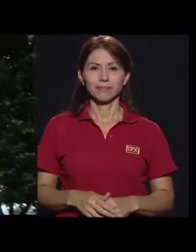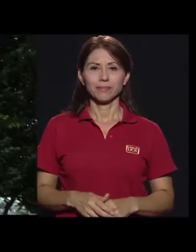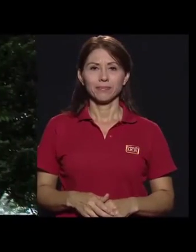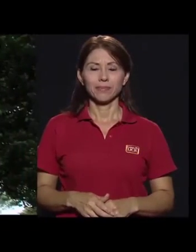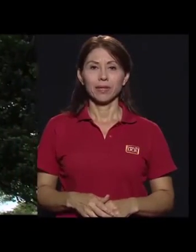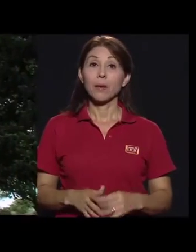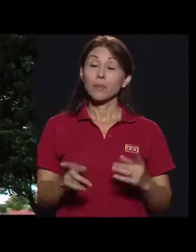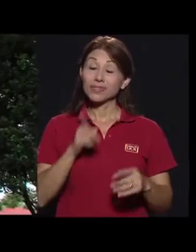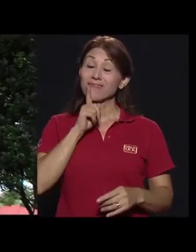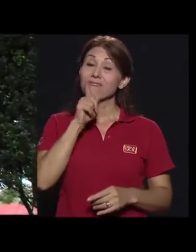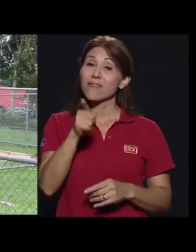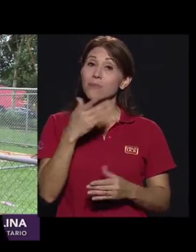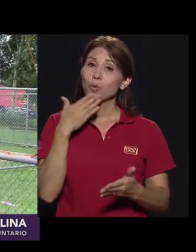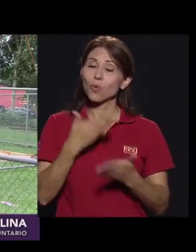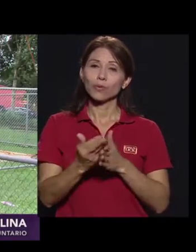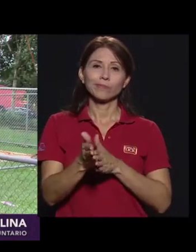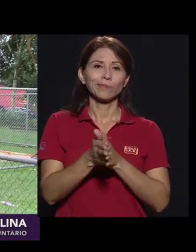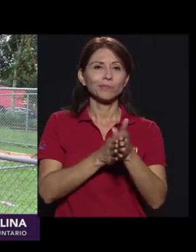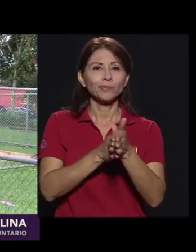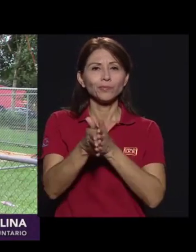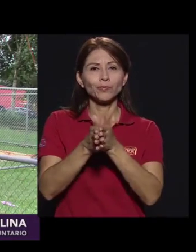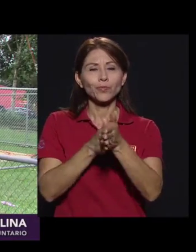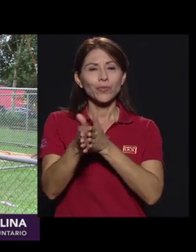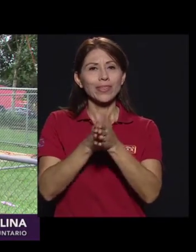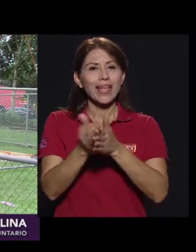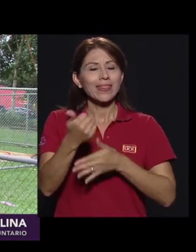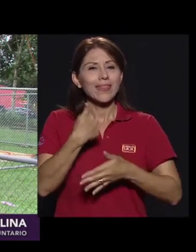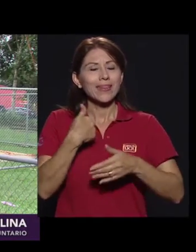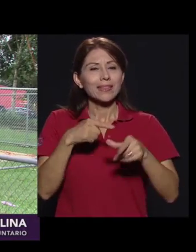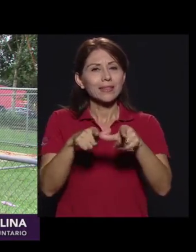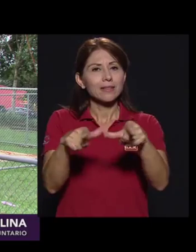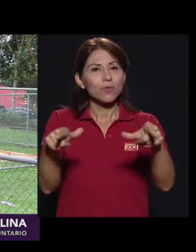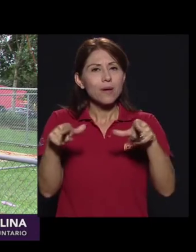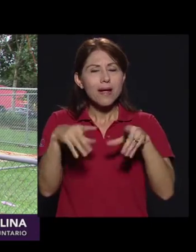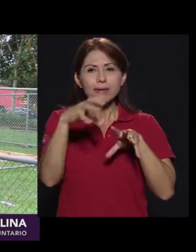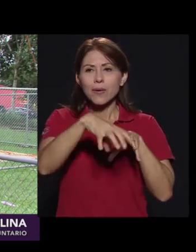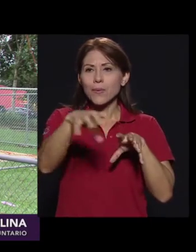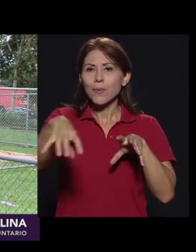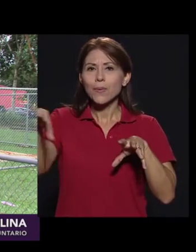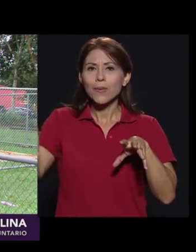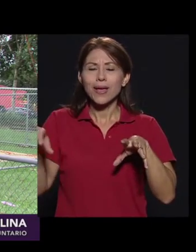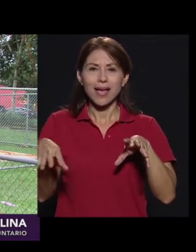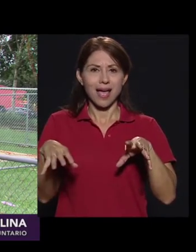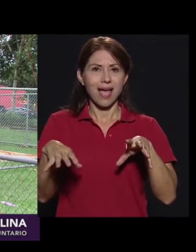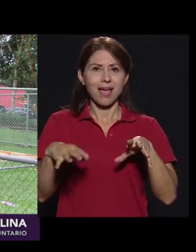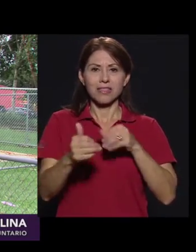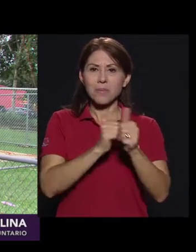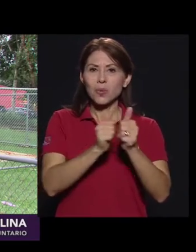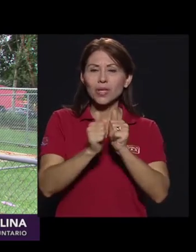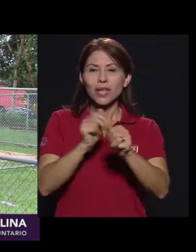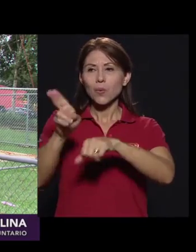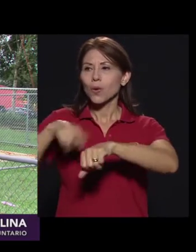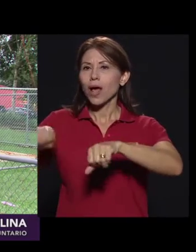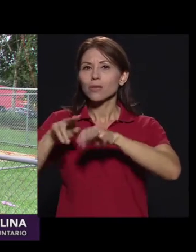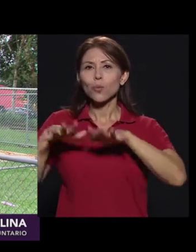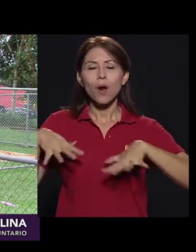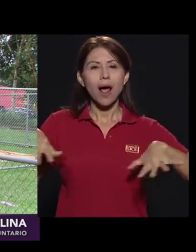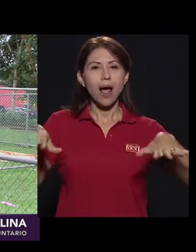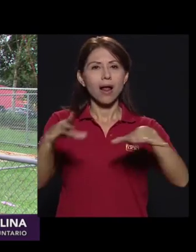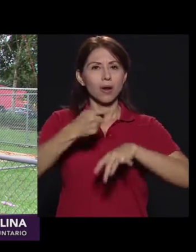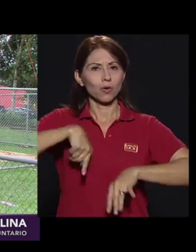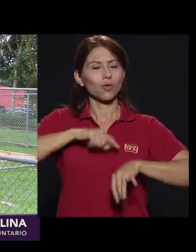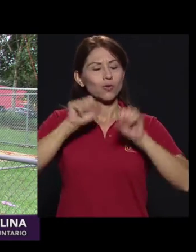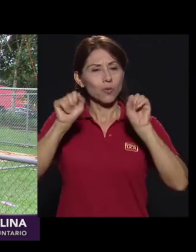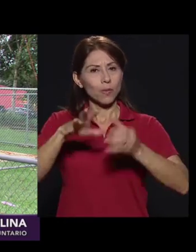Es por mucho muy enriquecedor el hecho de poder contar con diferentes escenarios, tanto en el medio natural como en el medio deportivo, nos